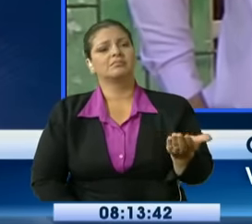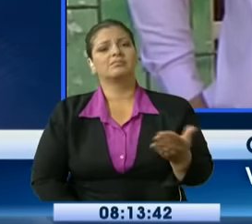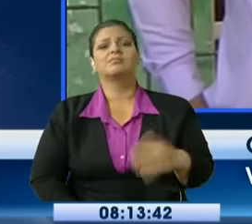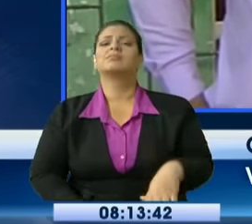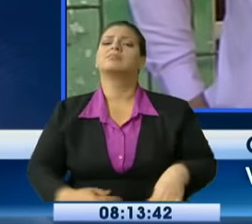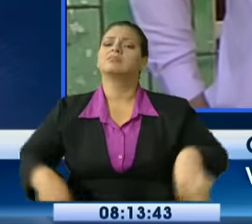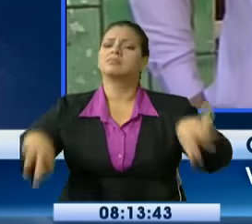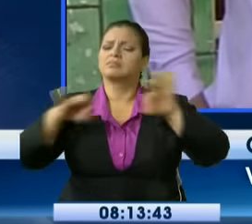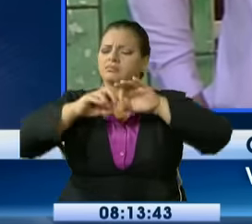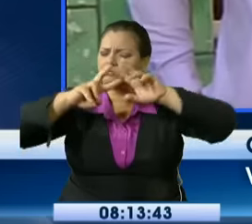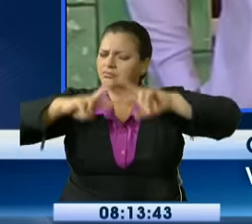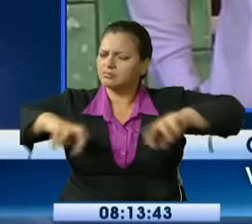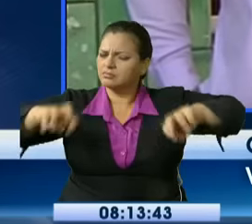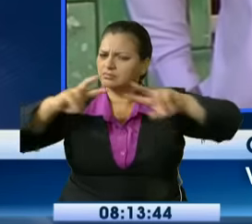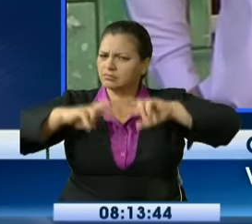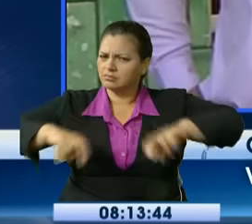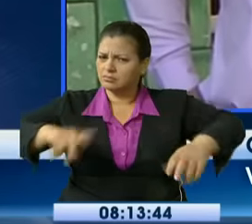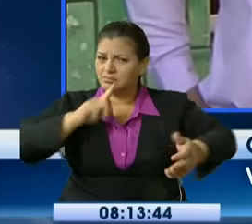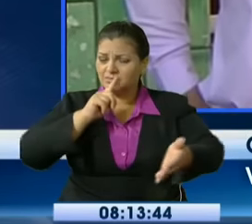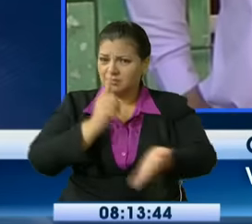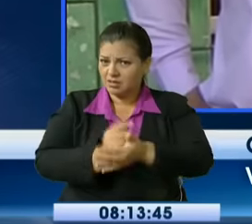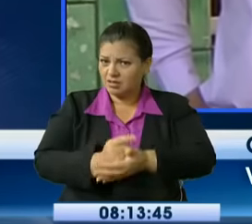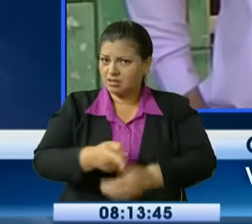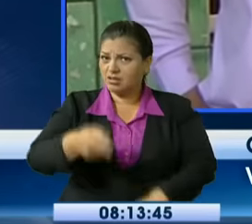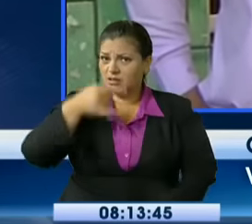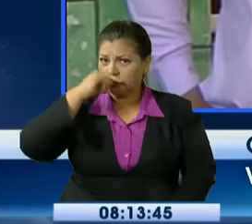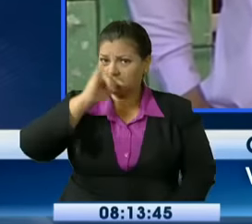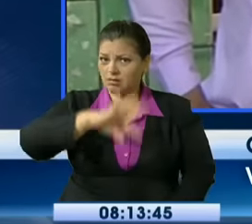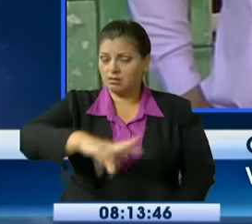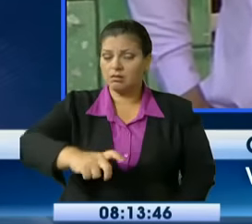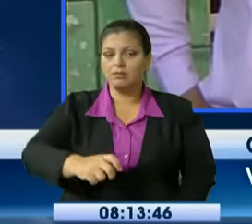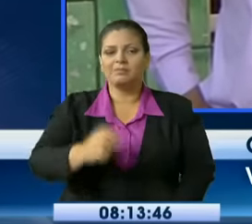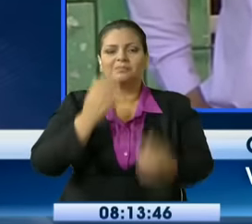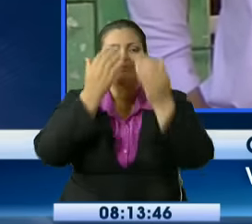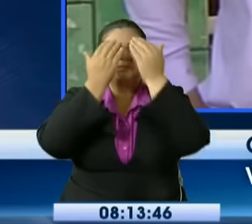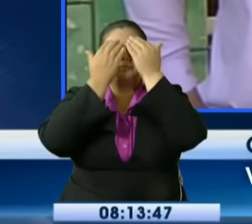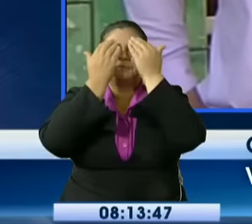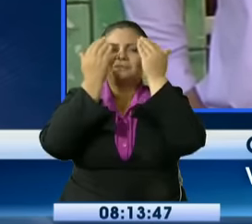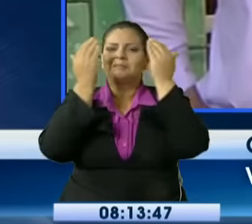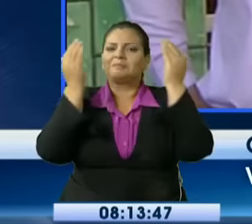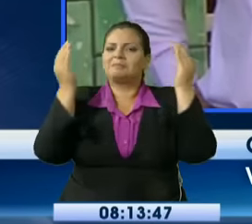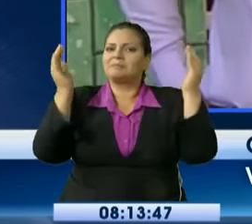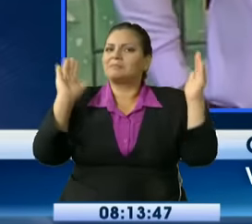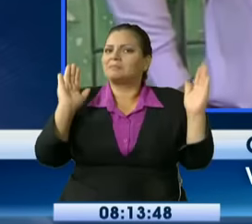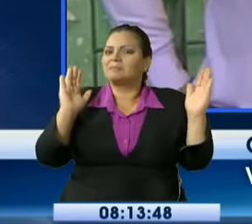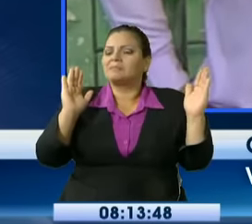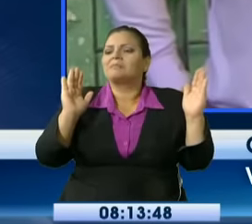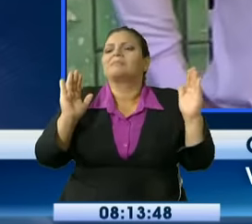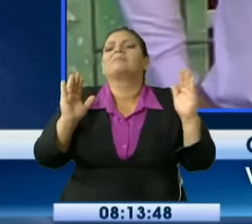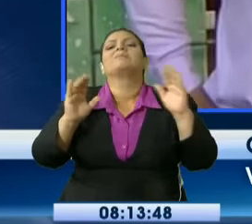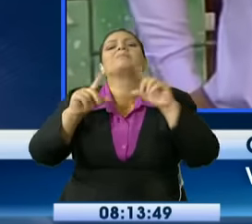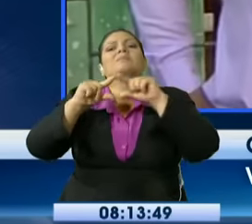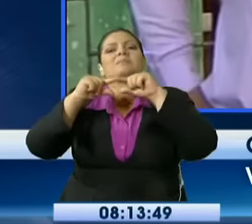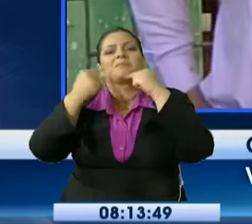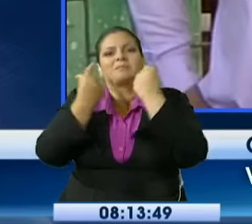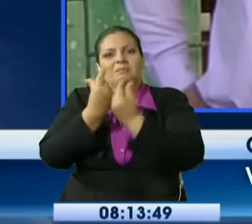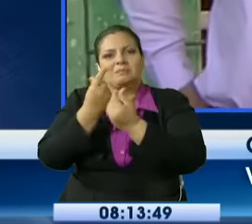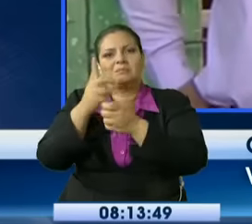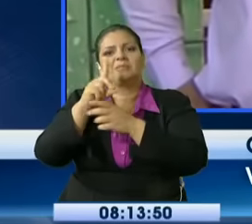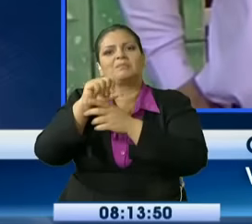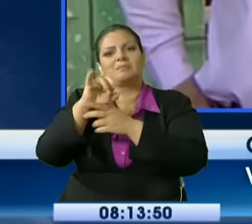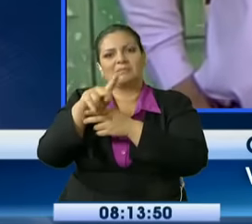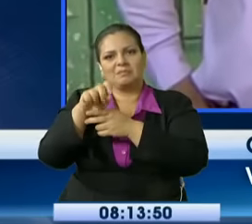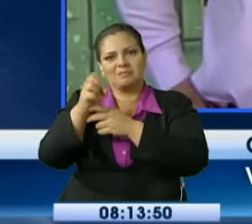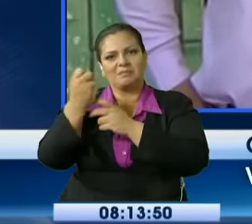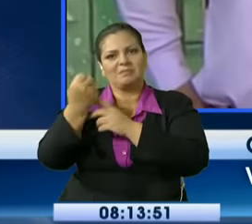mí hay algo más por ahí, pero bueno... Eso los especialistas en esto, los profesionales en esto, que son los señores de la DINASED, que hacen